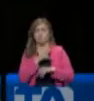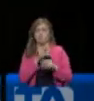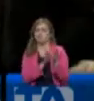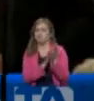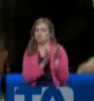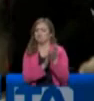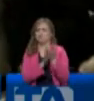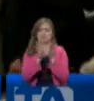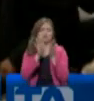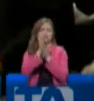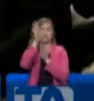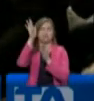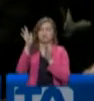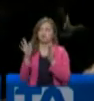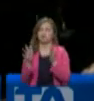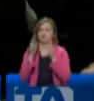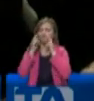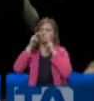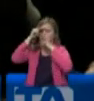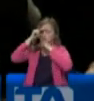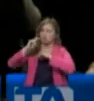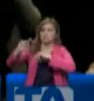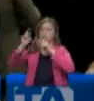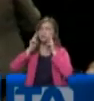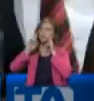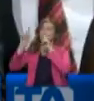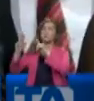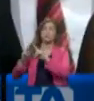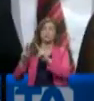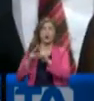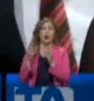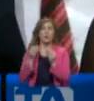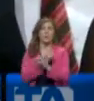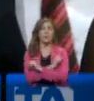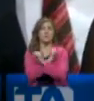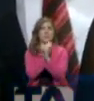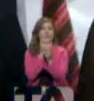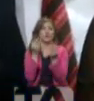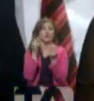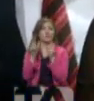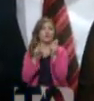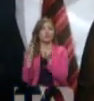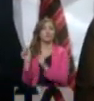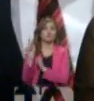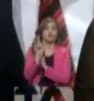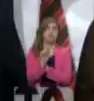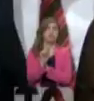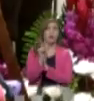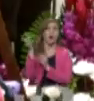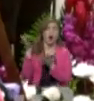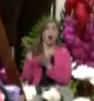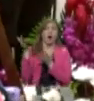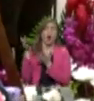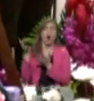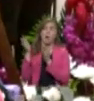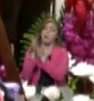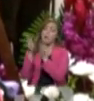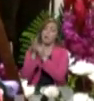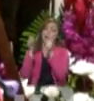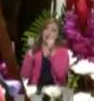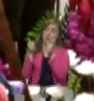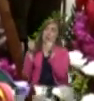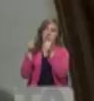su imagen. A lo largo de la mañana, decenas de personas han tomado la palabra para resaltar la figura de Trujillo y